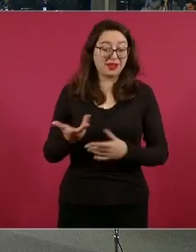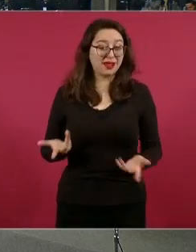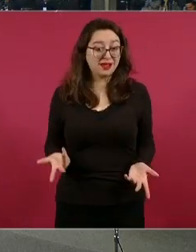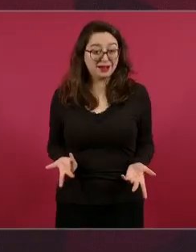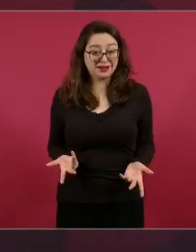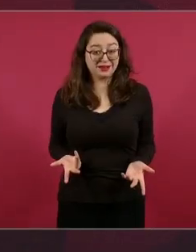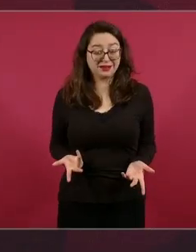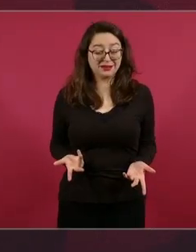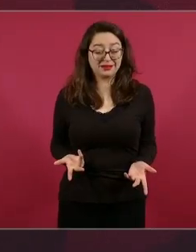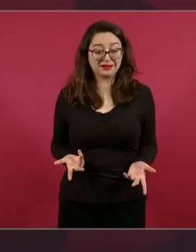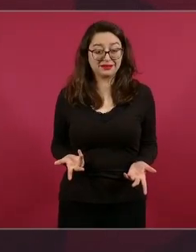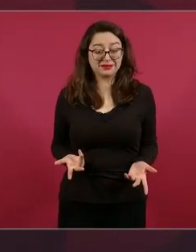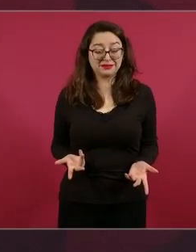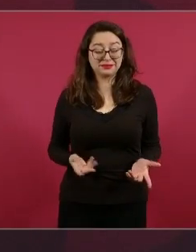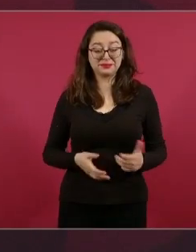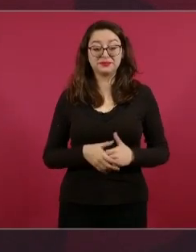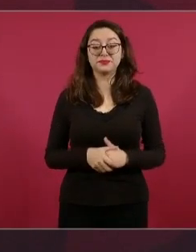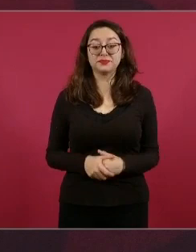Bueno,